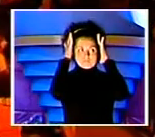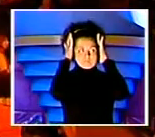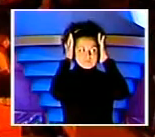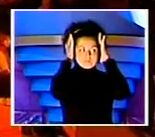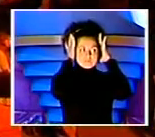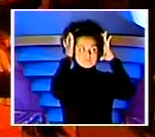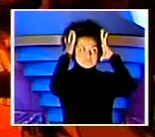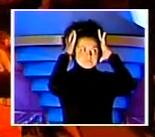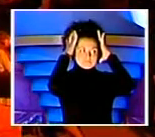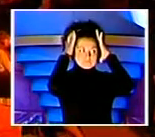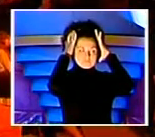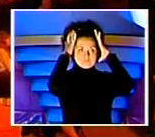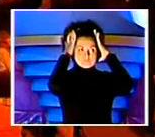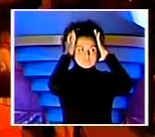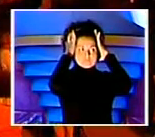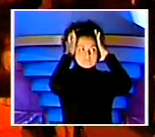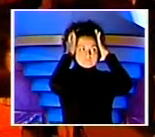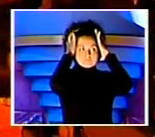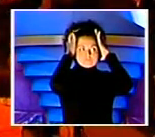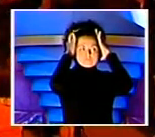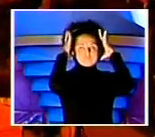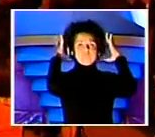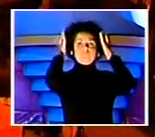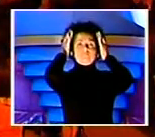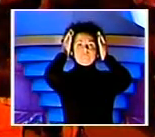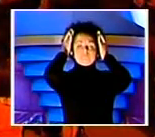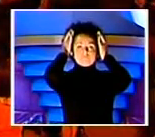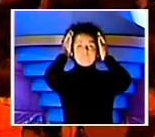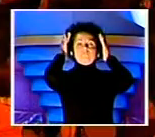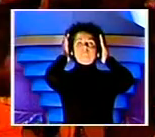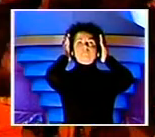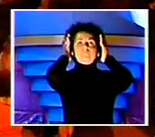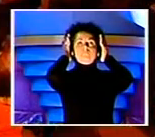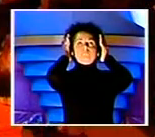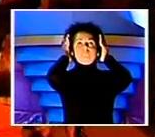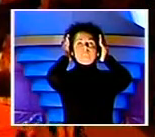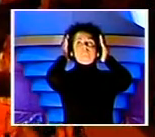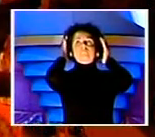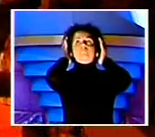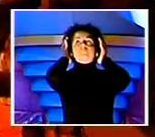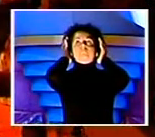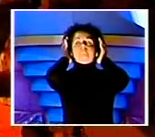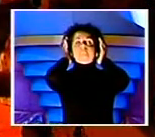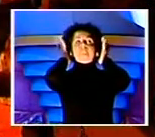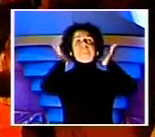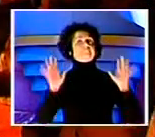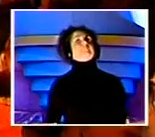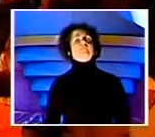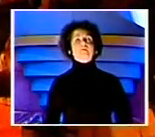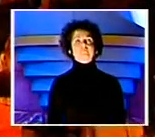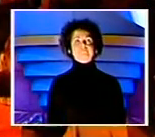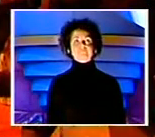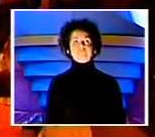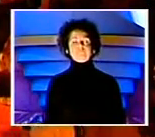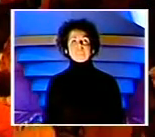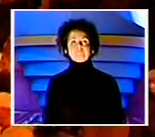montón de primeros premios. Es una murga, pese a que nacieron en el año 2000, ya veterana, sobre todo por sus fantásticos vestuarios, esos